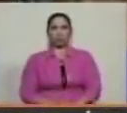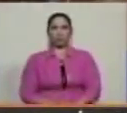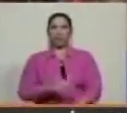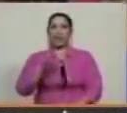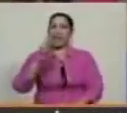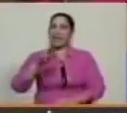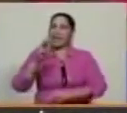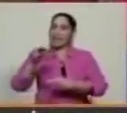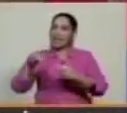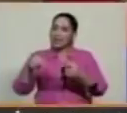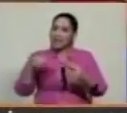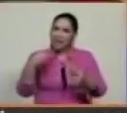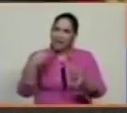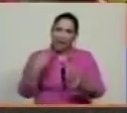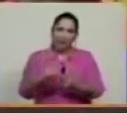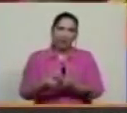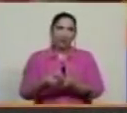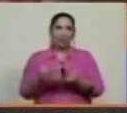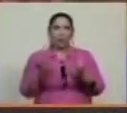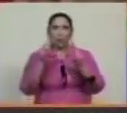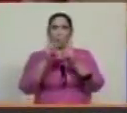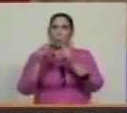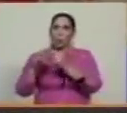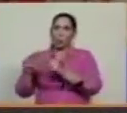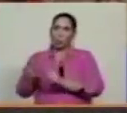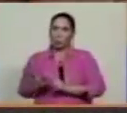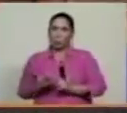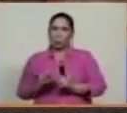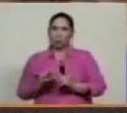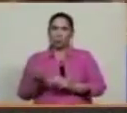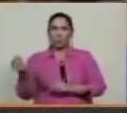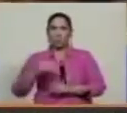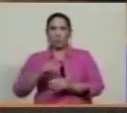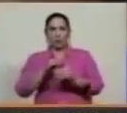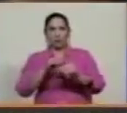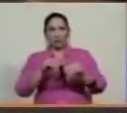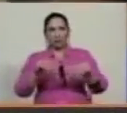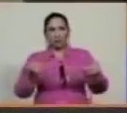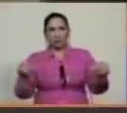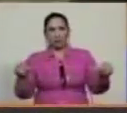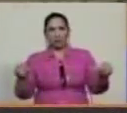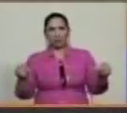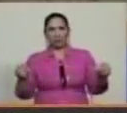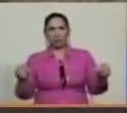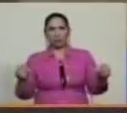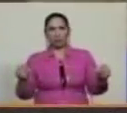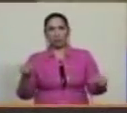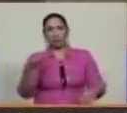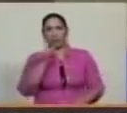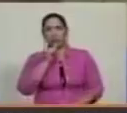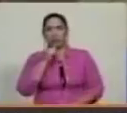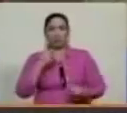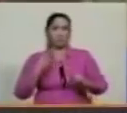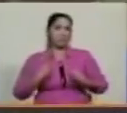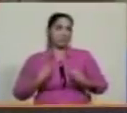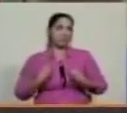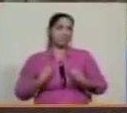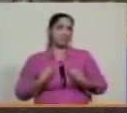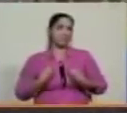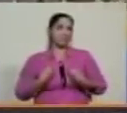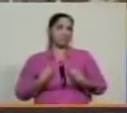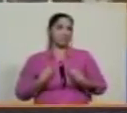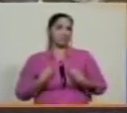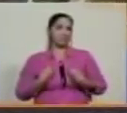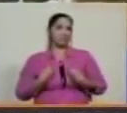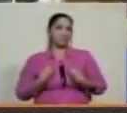Nadie conoce más el terreno que quien vive ahí.